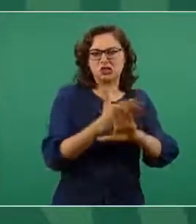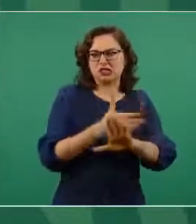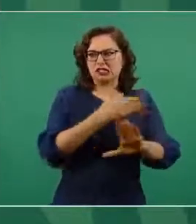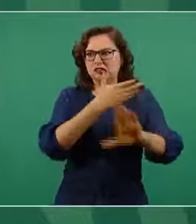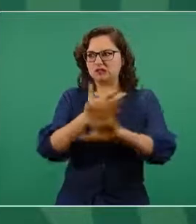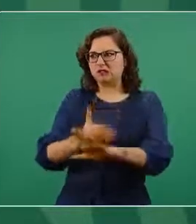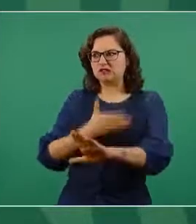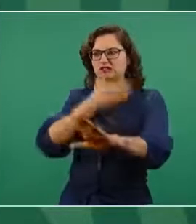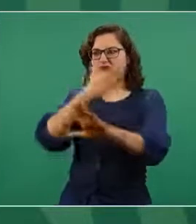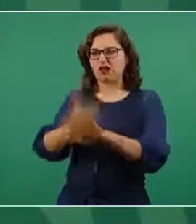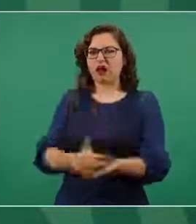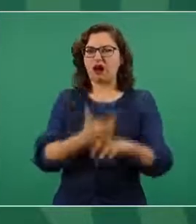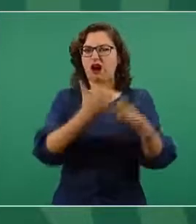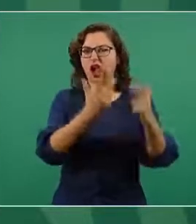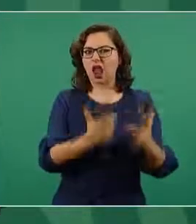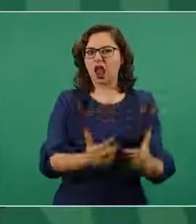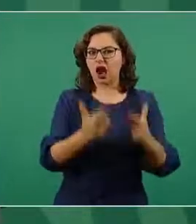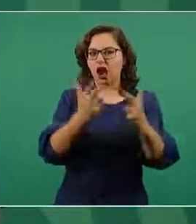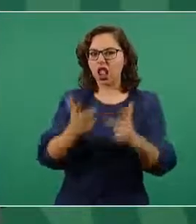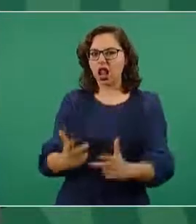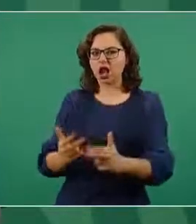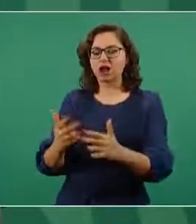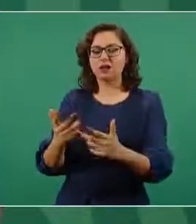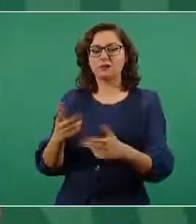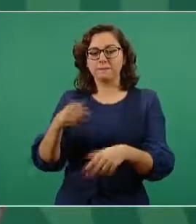para desanimar a la gente